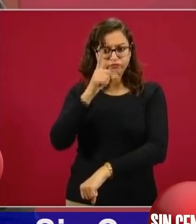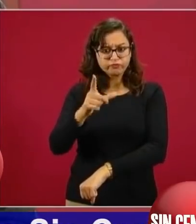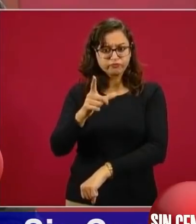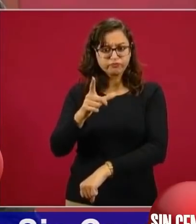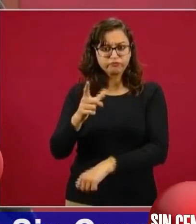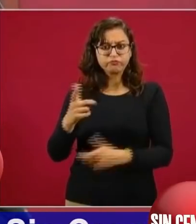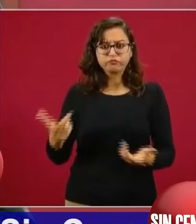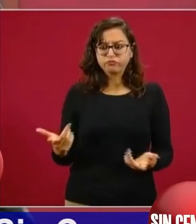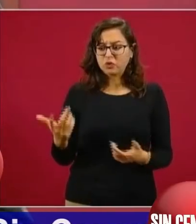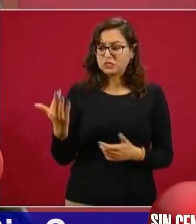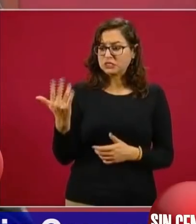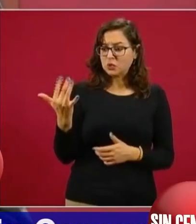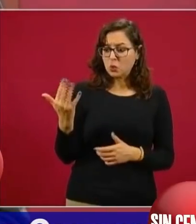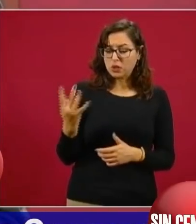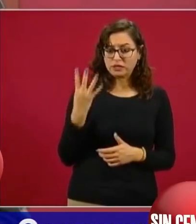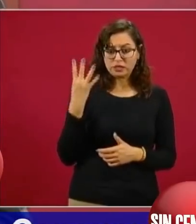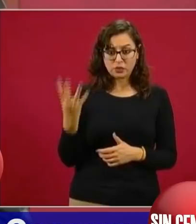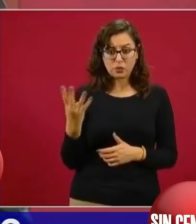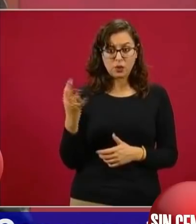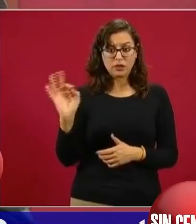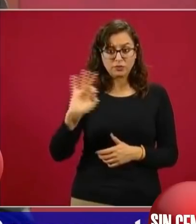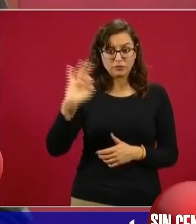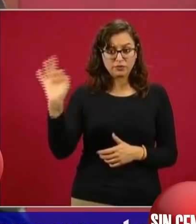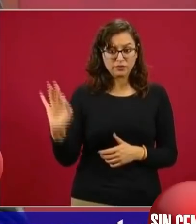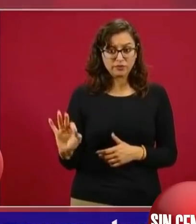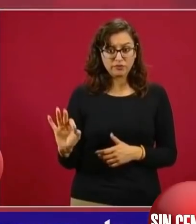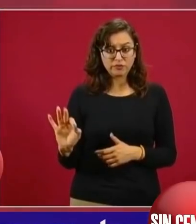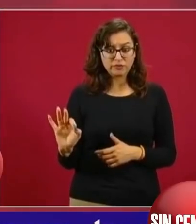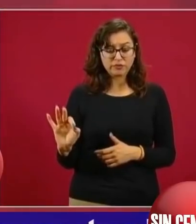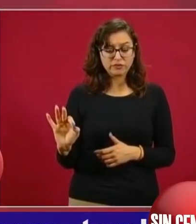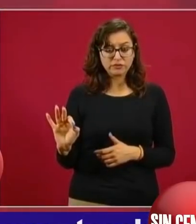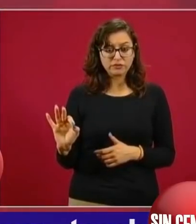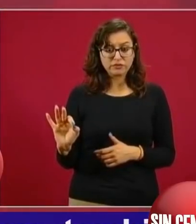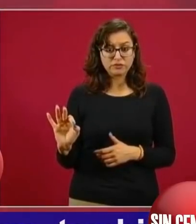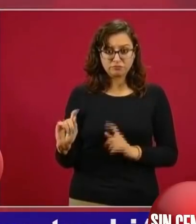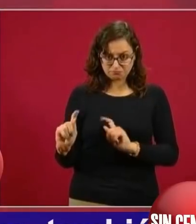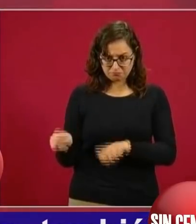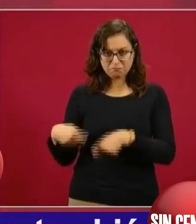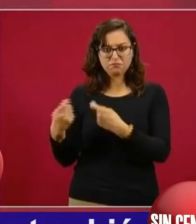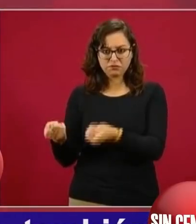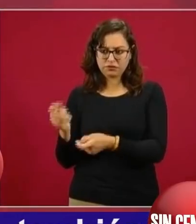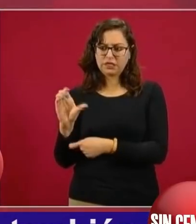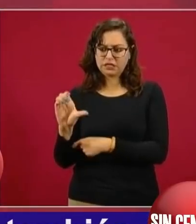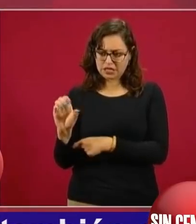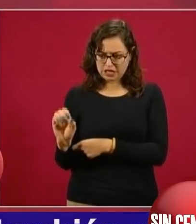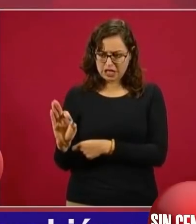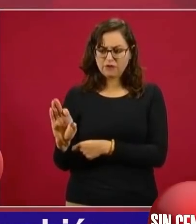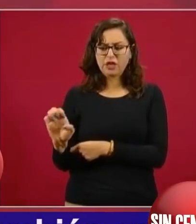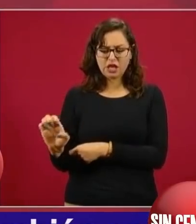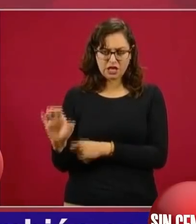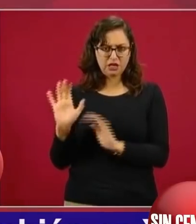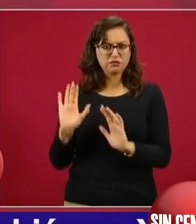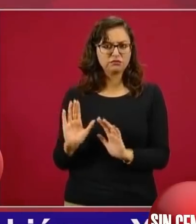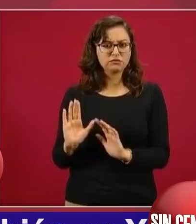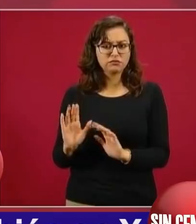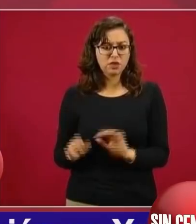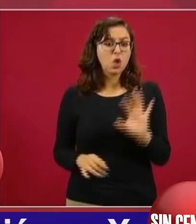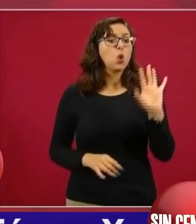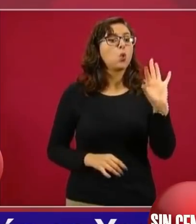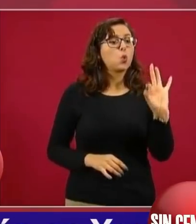en 54% corresponda a la Comisión Federal de Electricidad